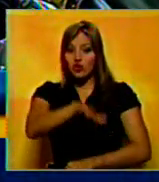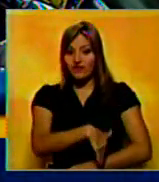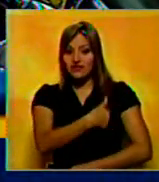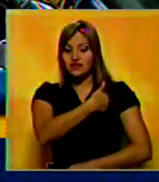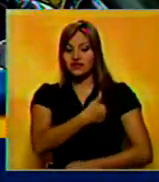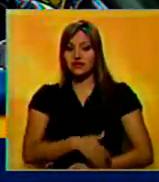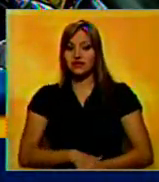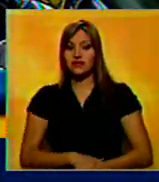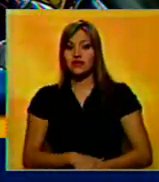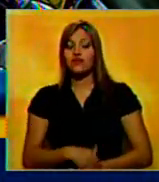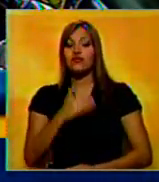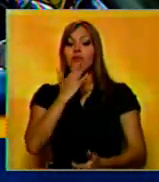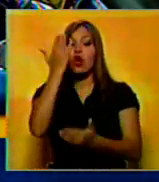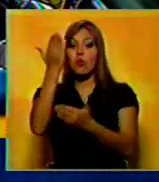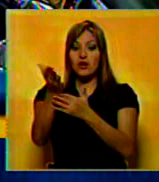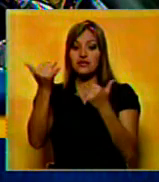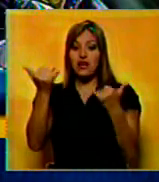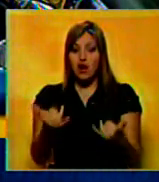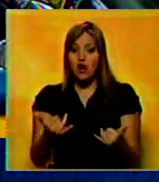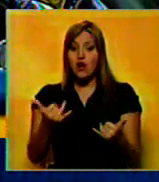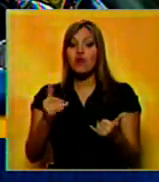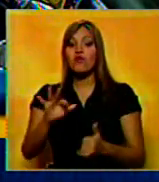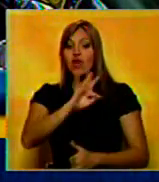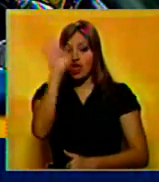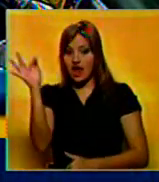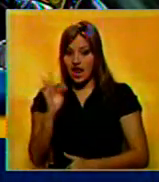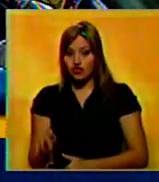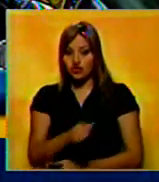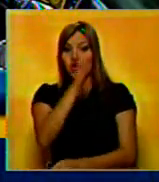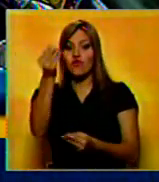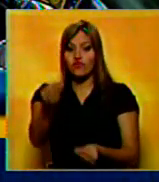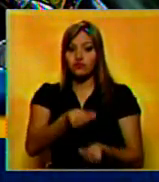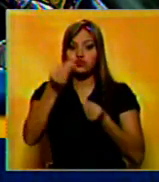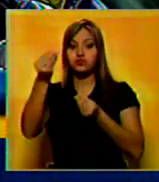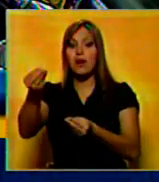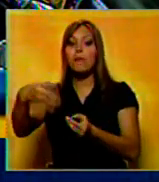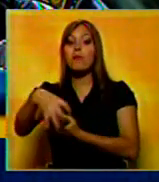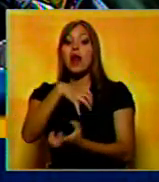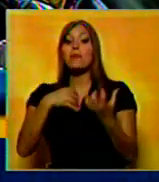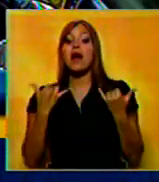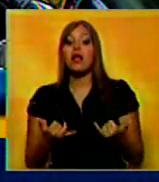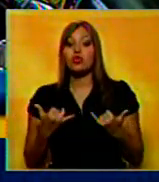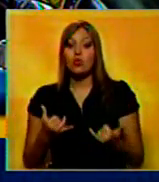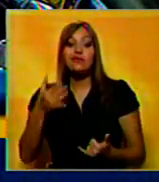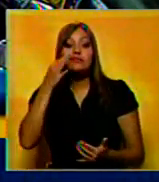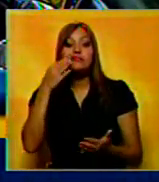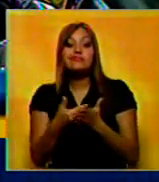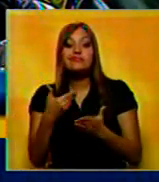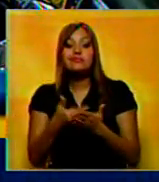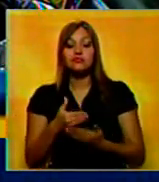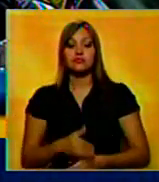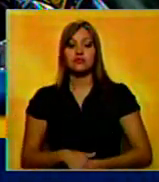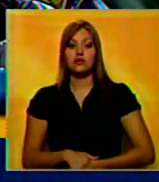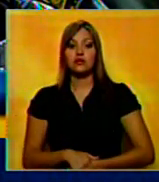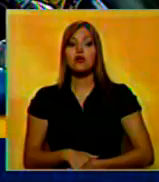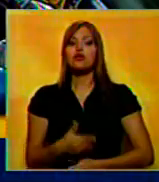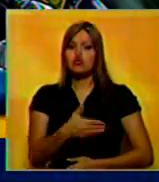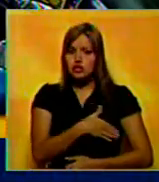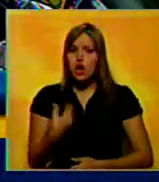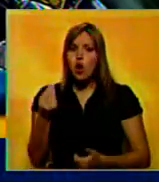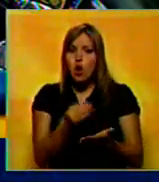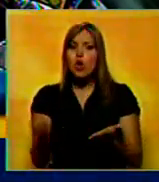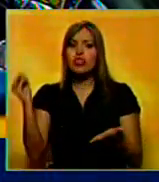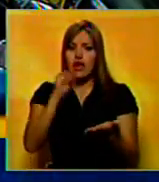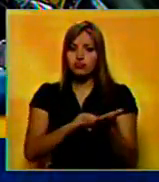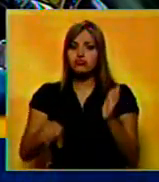universitario. Propuesta que llevaremos a nuestra federación en virtud de la problemática que estamos viviendo. Quisiéramos, nuevamente